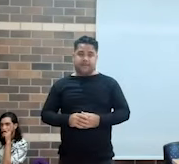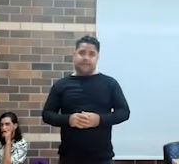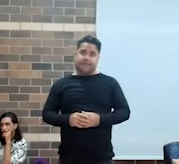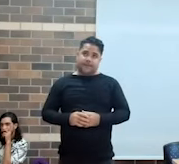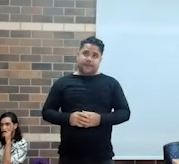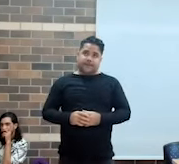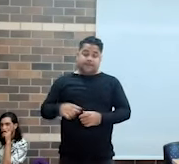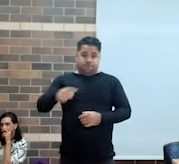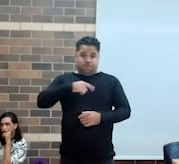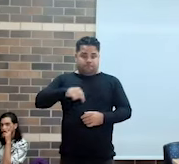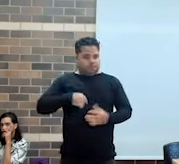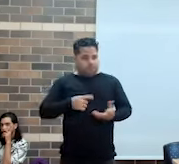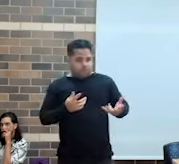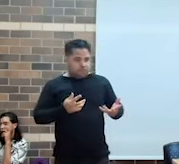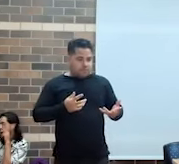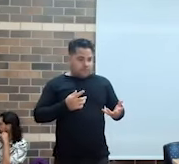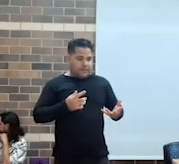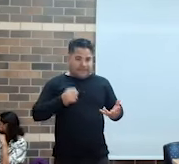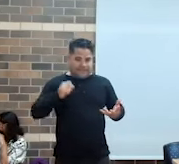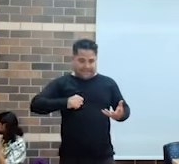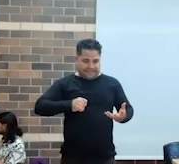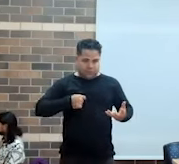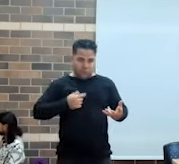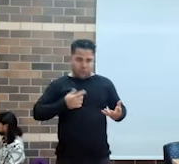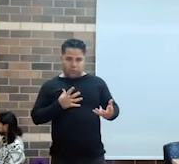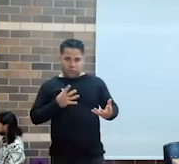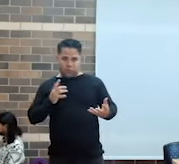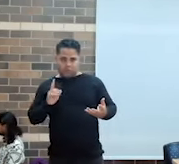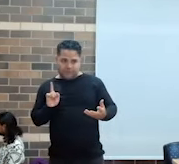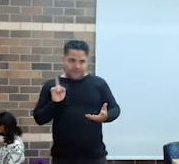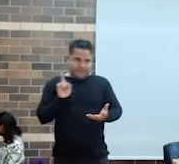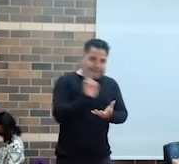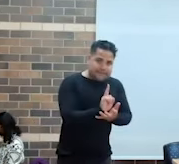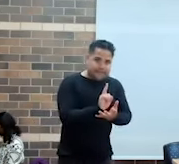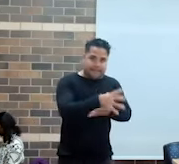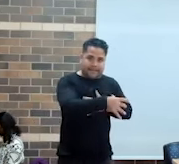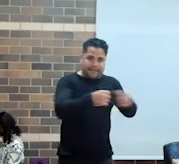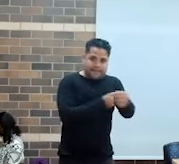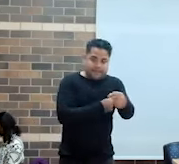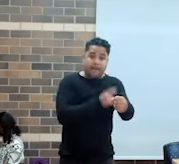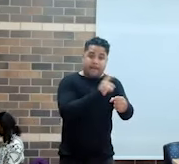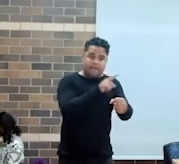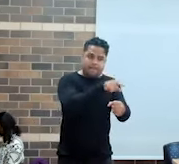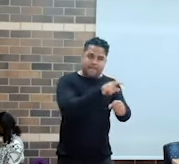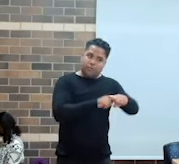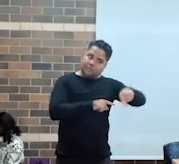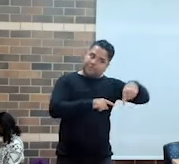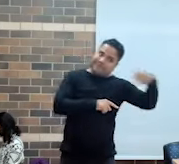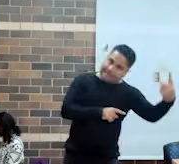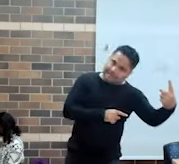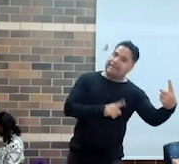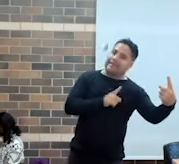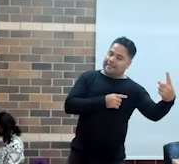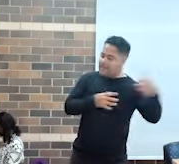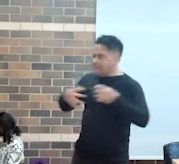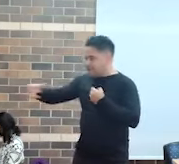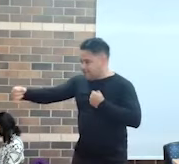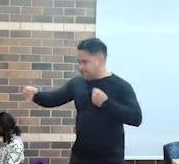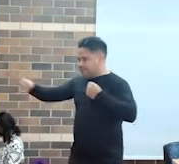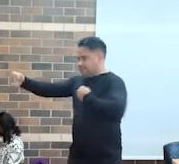hace parte, sí, que nosotros demos, queramos estar ahí, ser empáticos, pero a veces como que también el otro lado falta